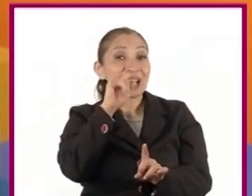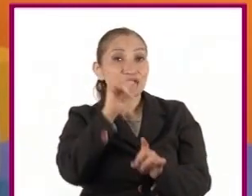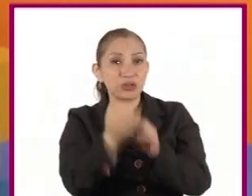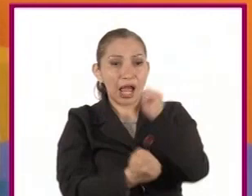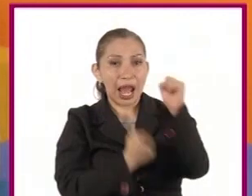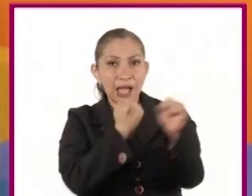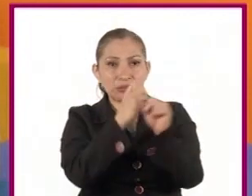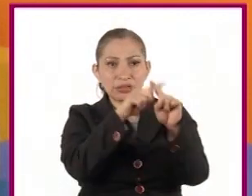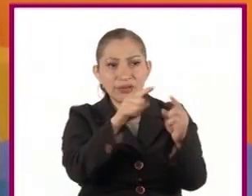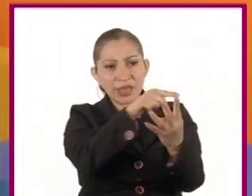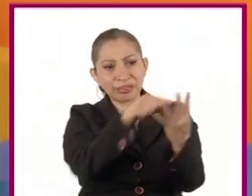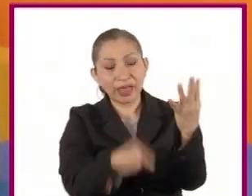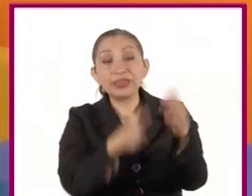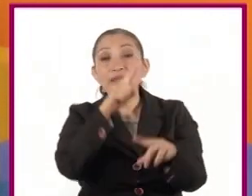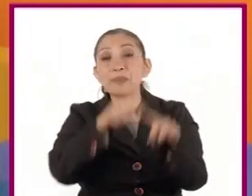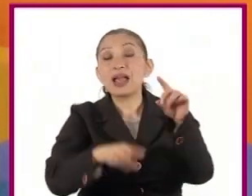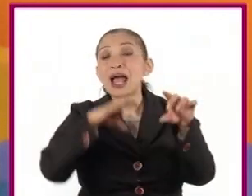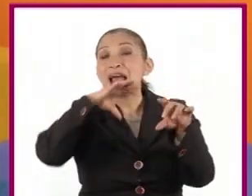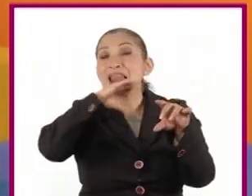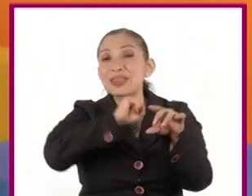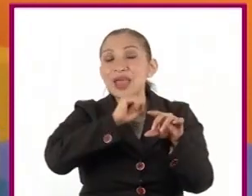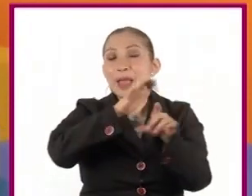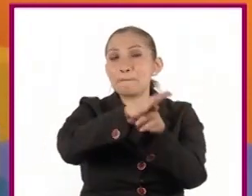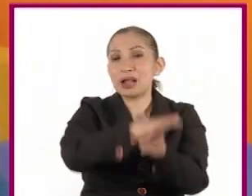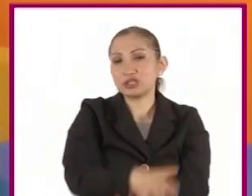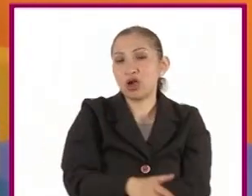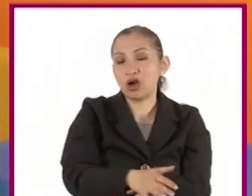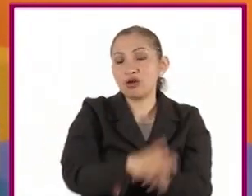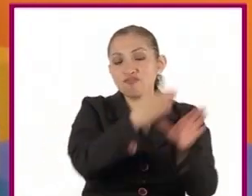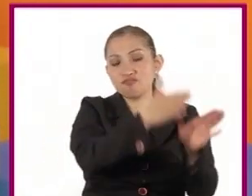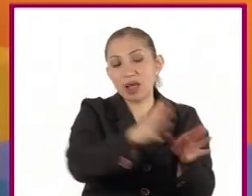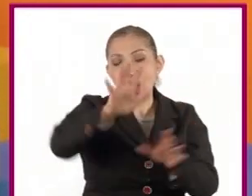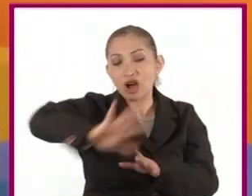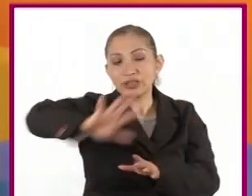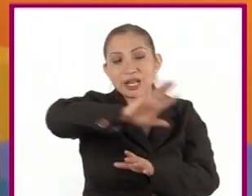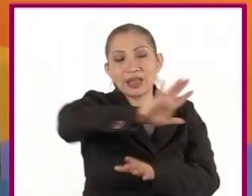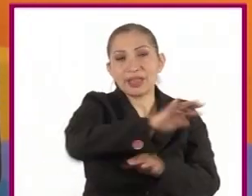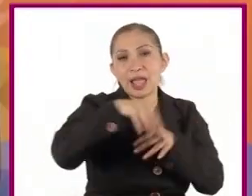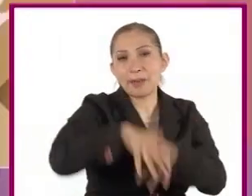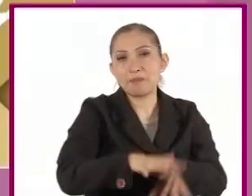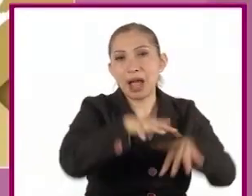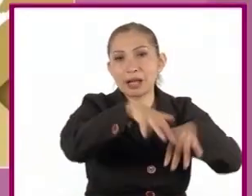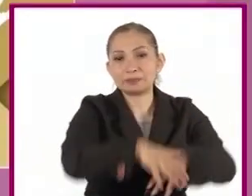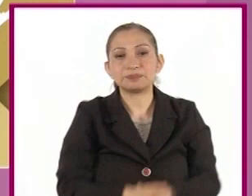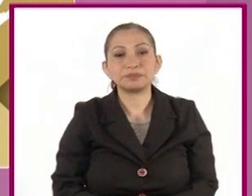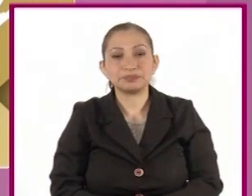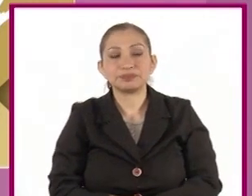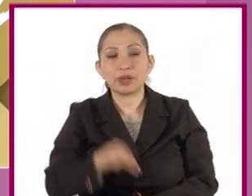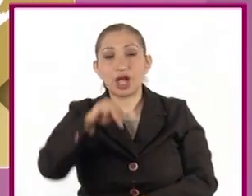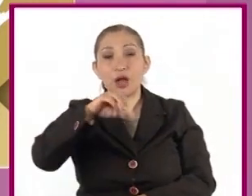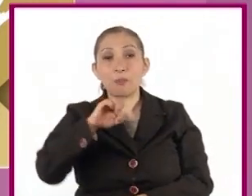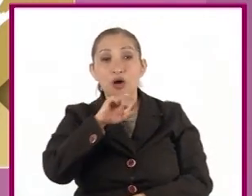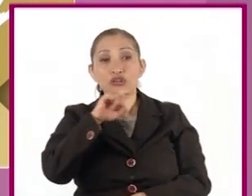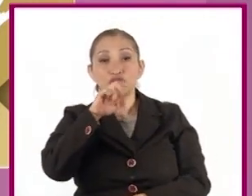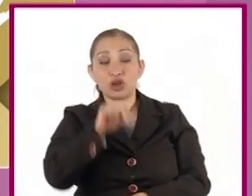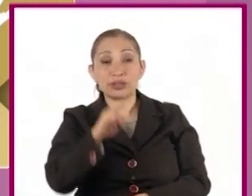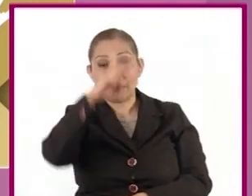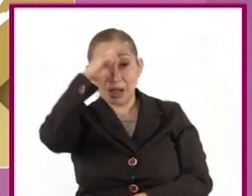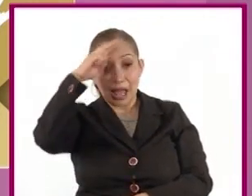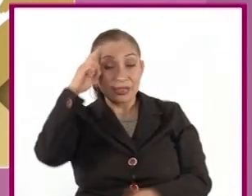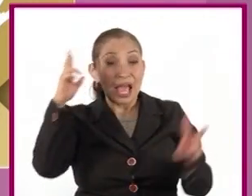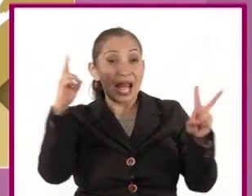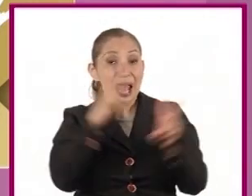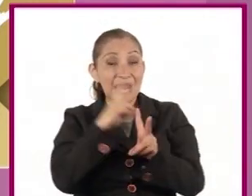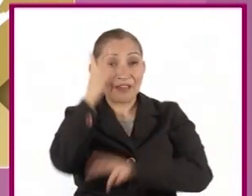debido a la diferencia del calentamiento y presión entre continentes y océanos. En el monzón de verano, los vientos